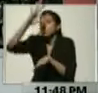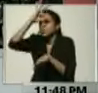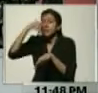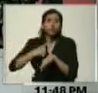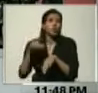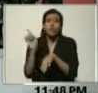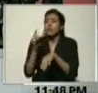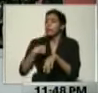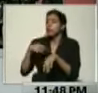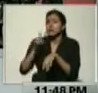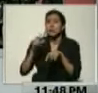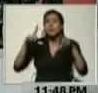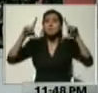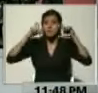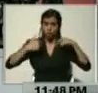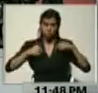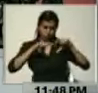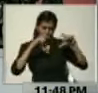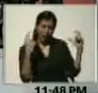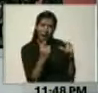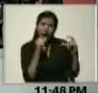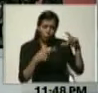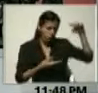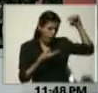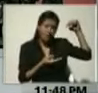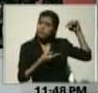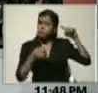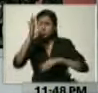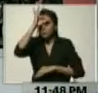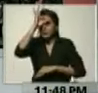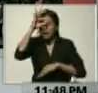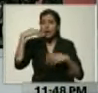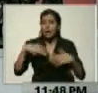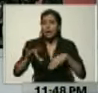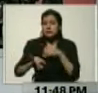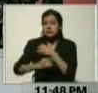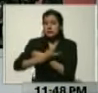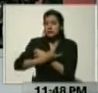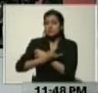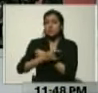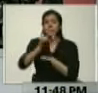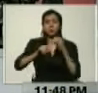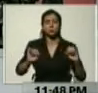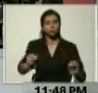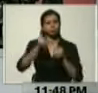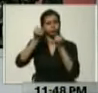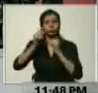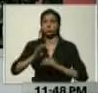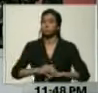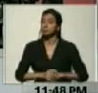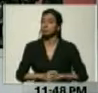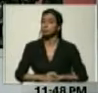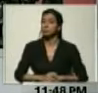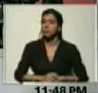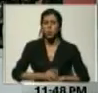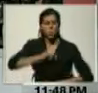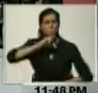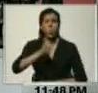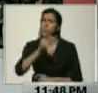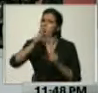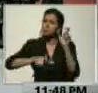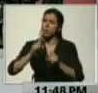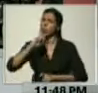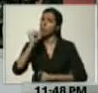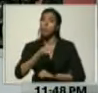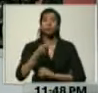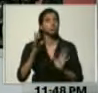pues. Que se enteró cuando lo vio y recibió una cucharada de la propia medicina que ellos han venido recetándole a sus seguidores. Odio.